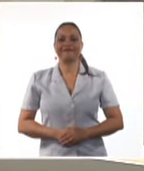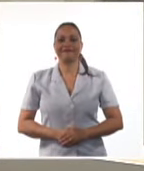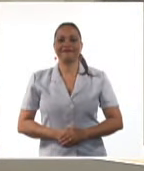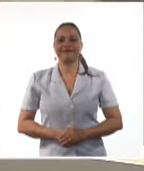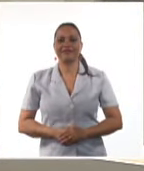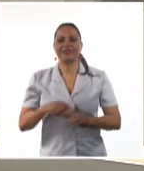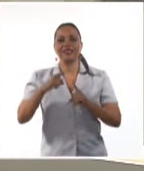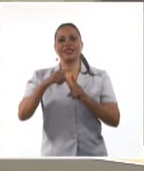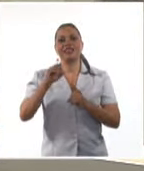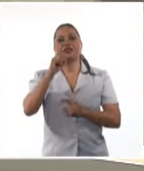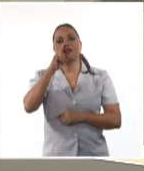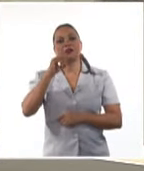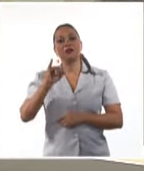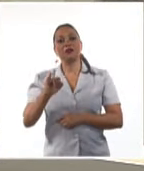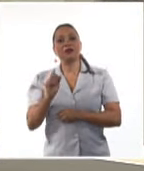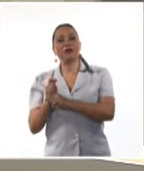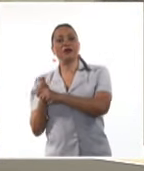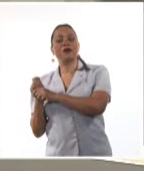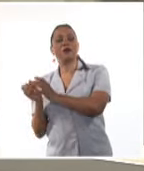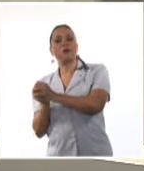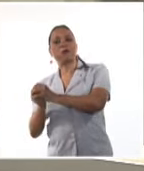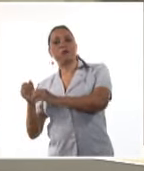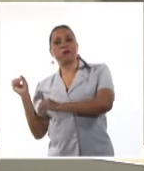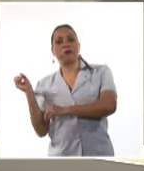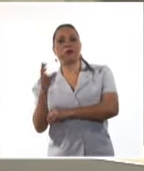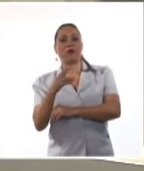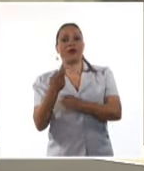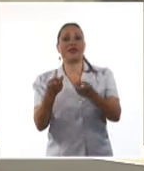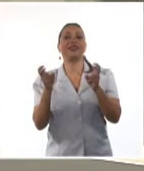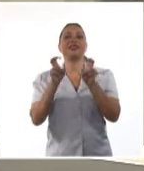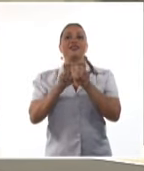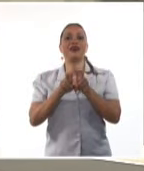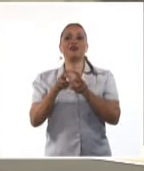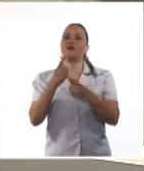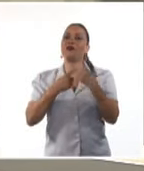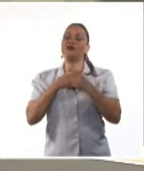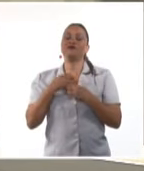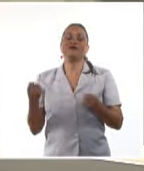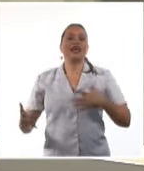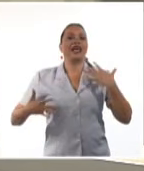Tony Oliva, al lanzar una bola en el Estadio Latino, debe haber sentido sin dudas la alegría de